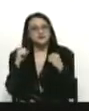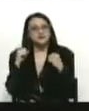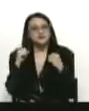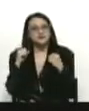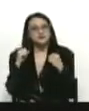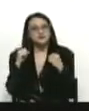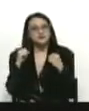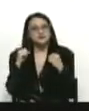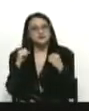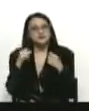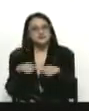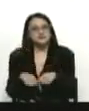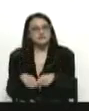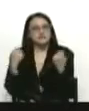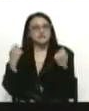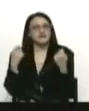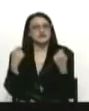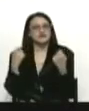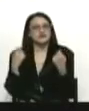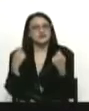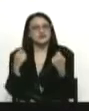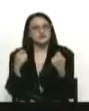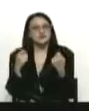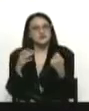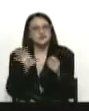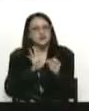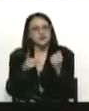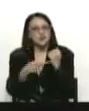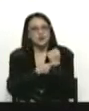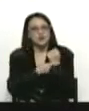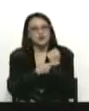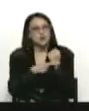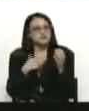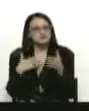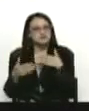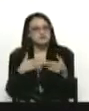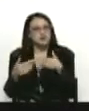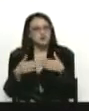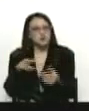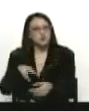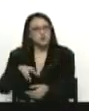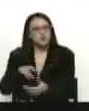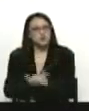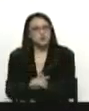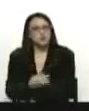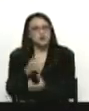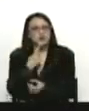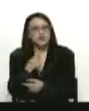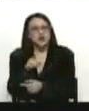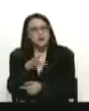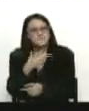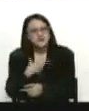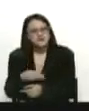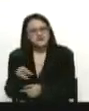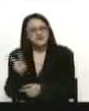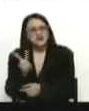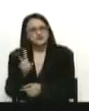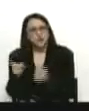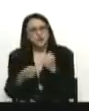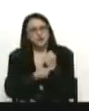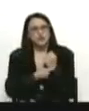derrotado, fallido, fracasado del tal Guaidó. No nos importó nunca que ellos dijeran, no, que el presidente de Venezuela es